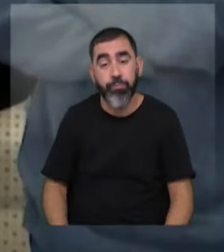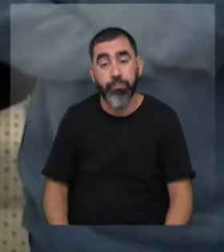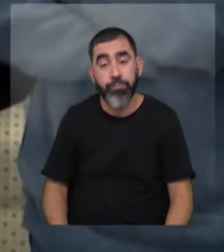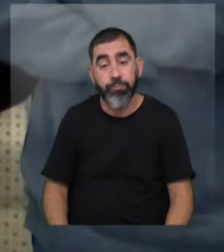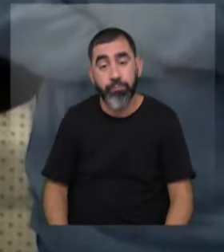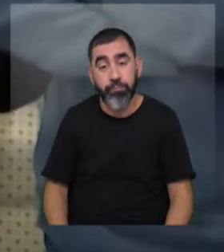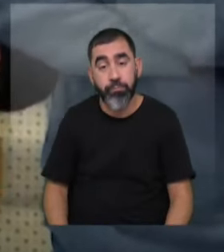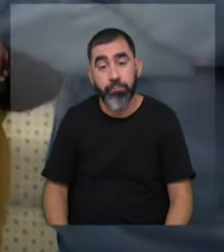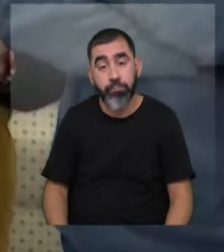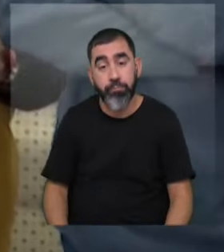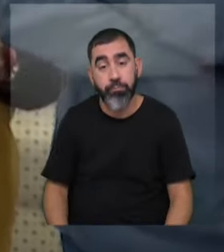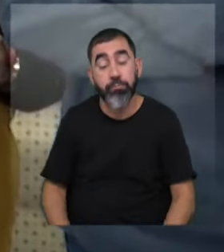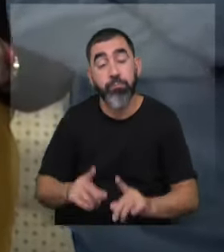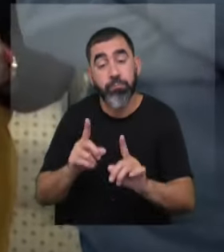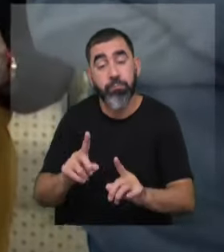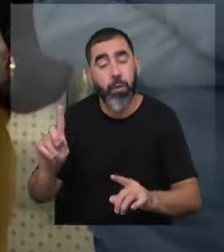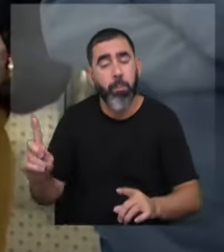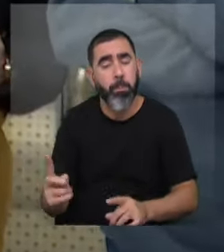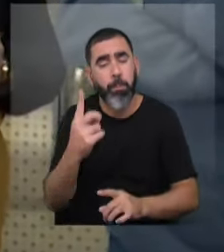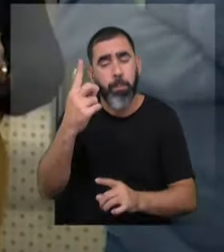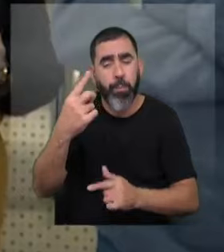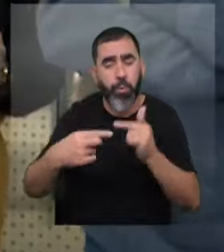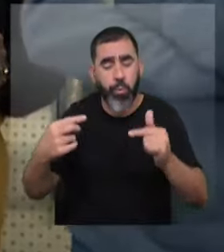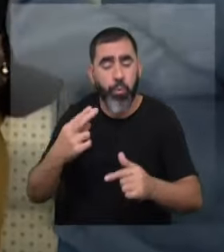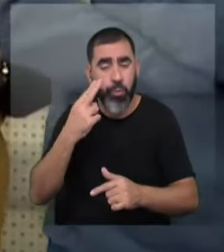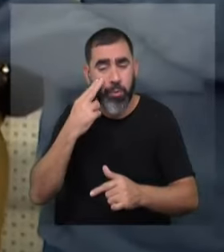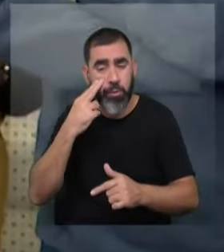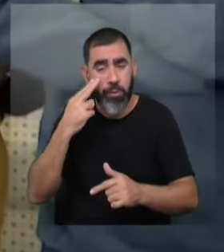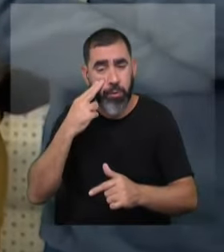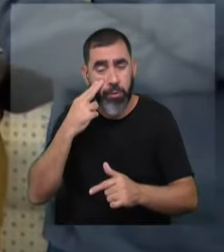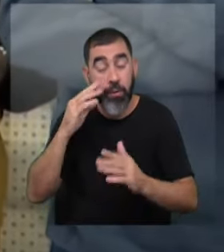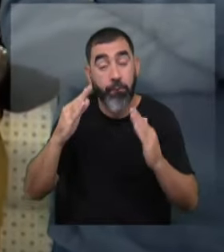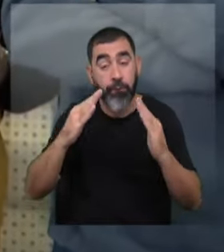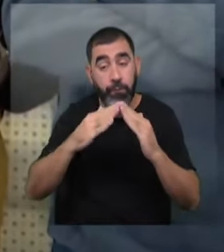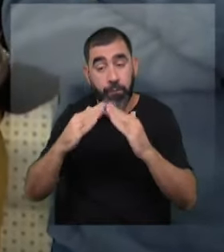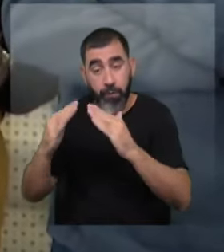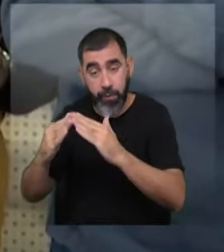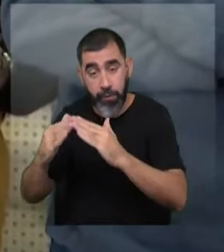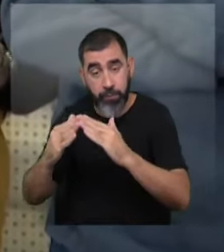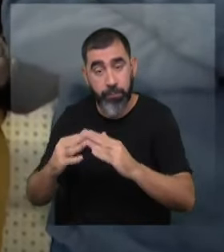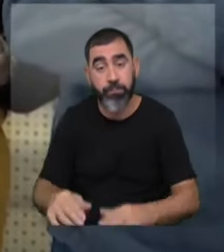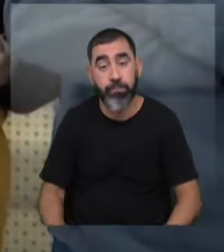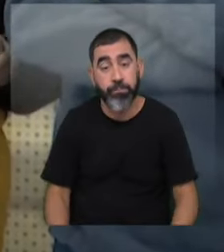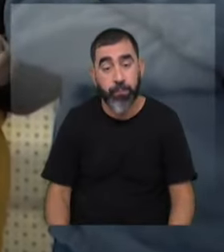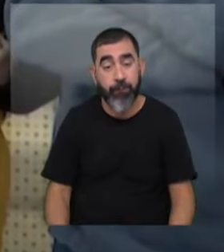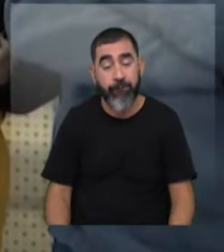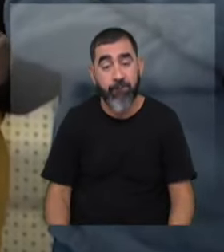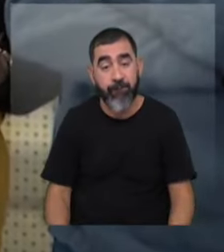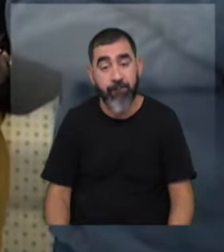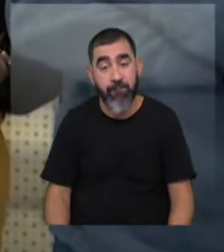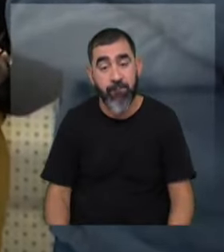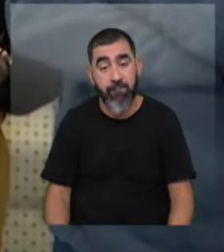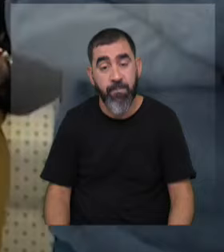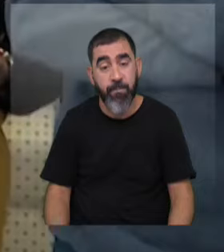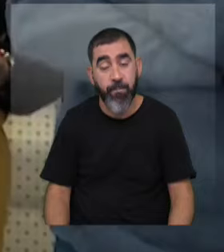Y también, bueno, las prioridades, que las problemáticas en vivienda. Y de